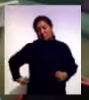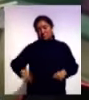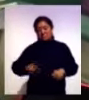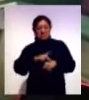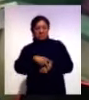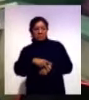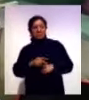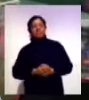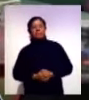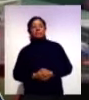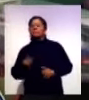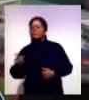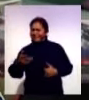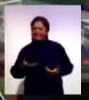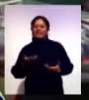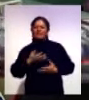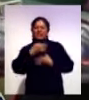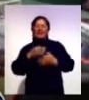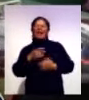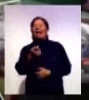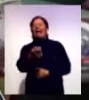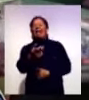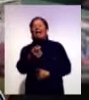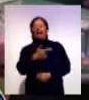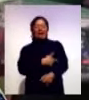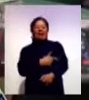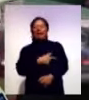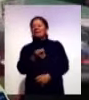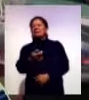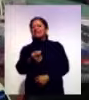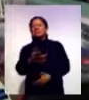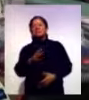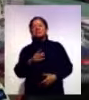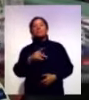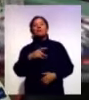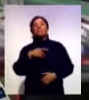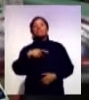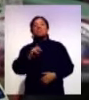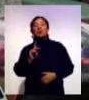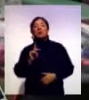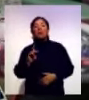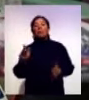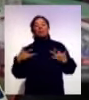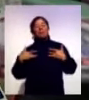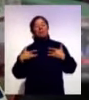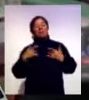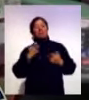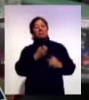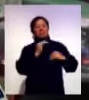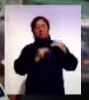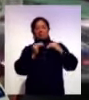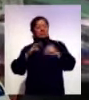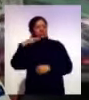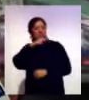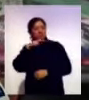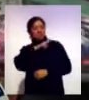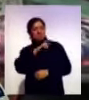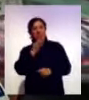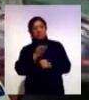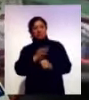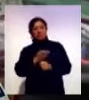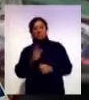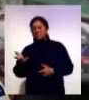hecho no es doloroso, sí duele un poco el piquete y a la hora de sacar la aguja, pero pues es un proceso muy rápido, al menos ahorita